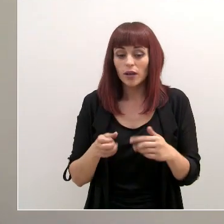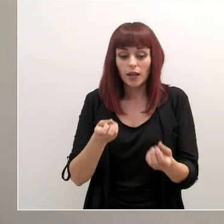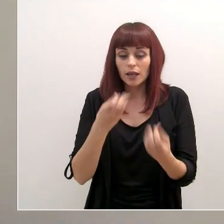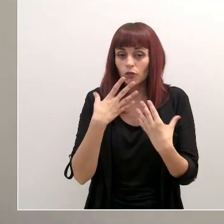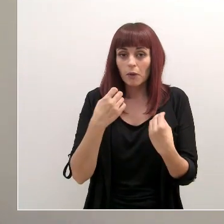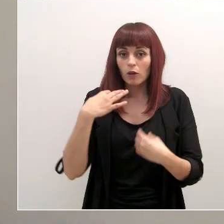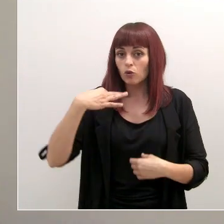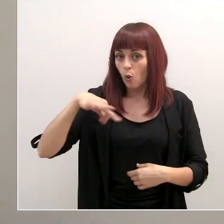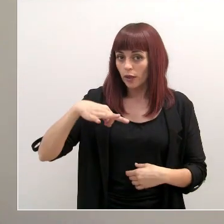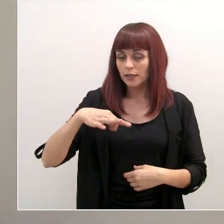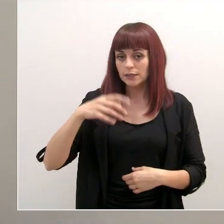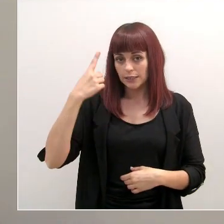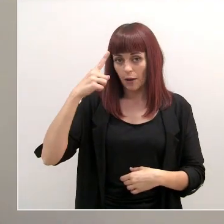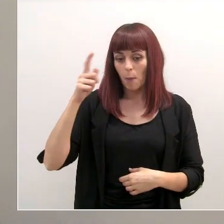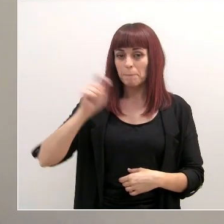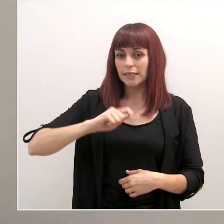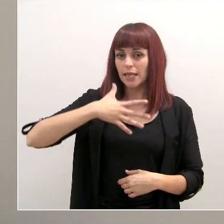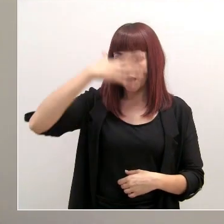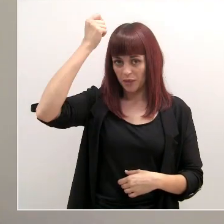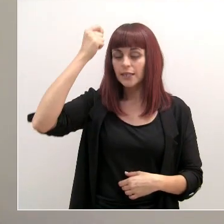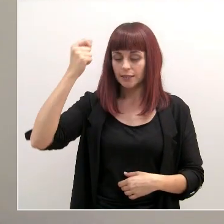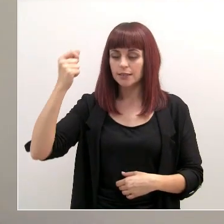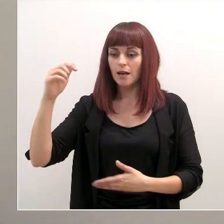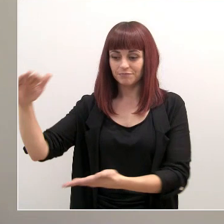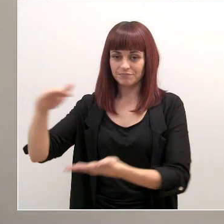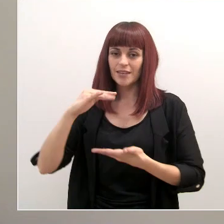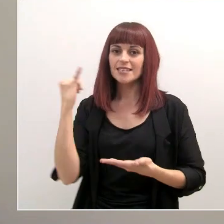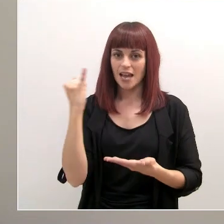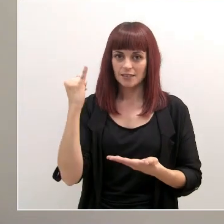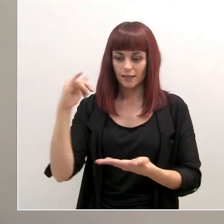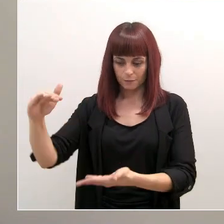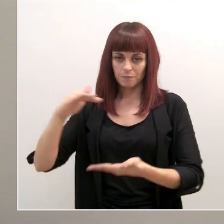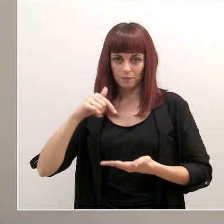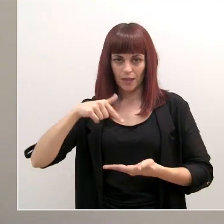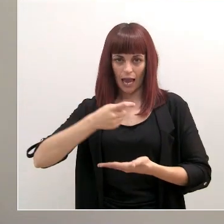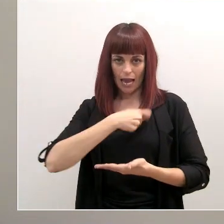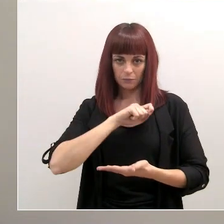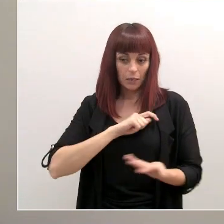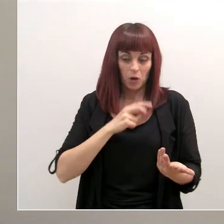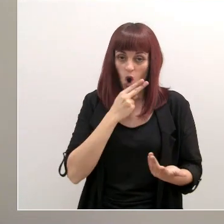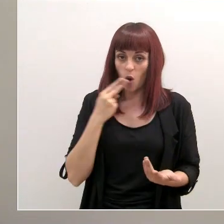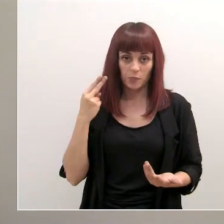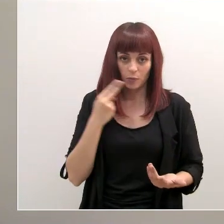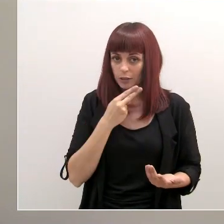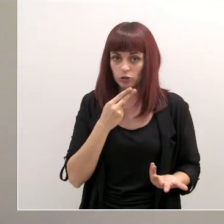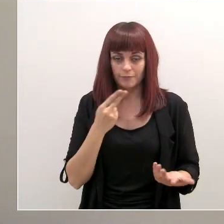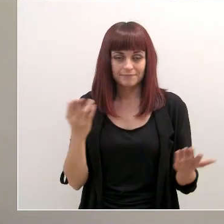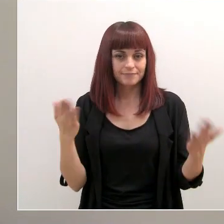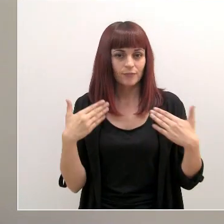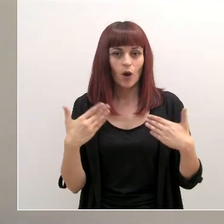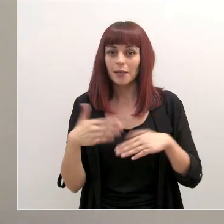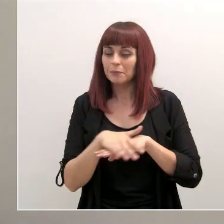que tenemos es que en el mes de abril se prevé que llegue vacuna de Janssen a España, pero no tenemos ningún compromiso por parte todavía